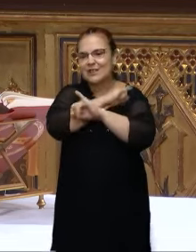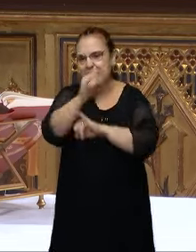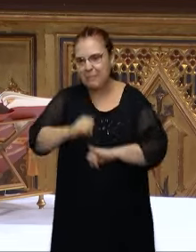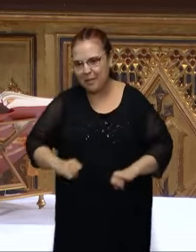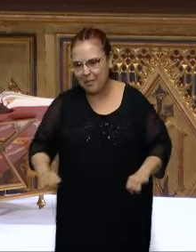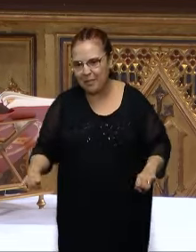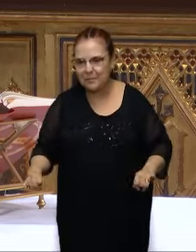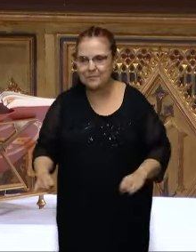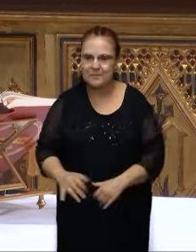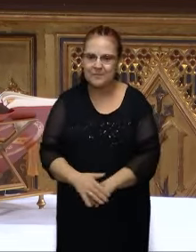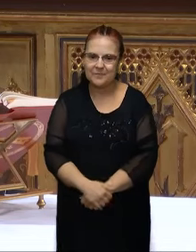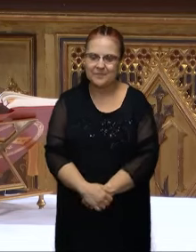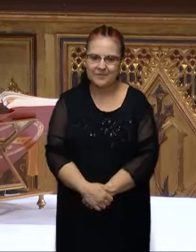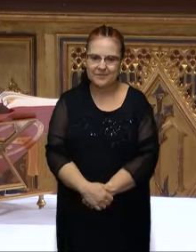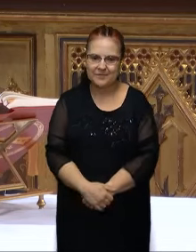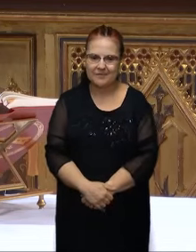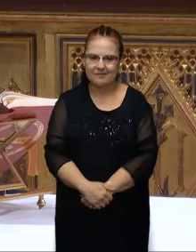danos la paz.